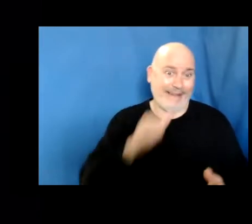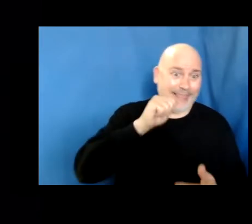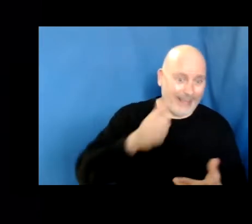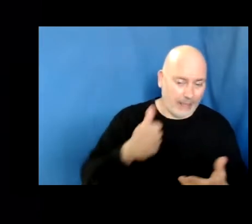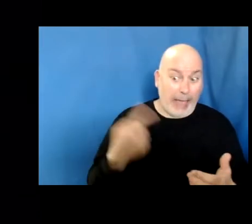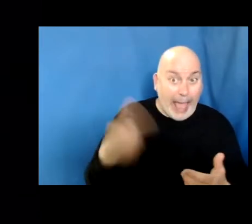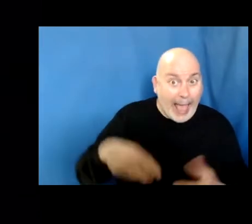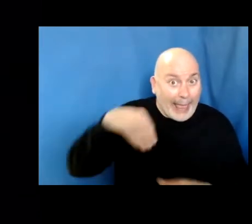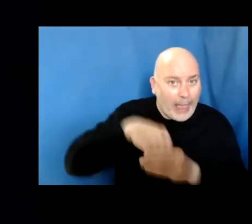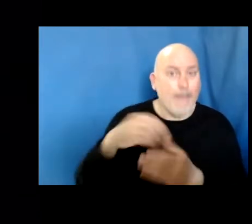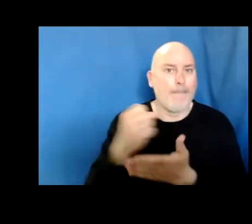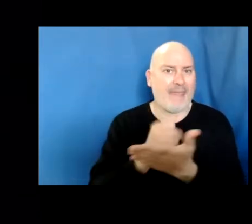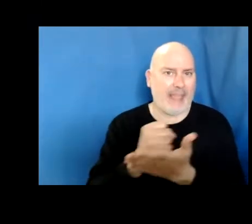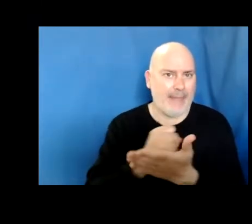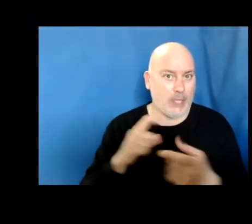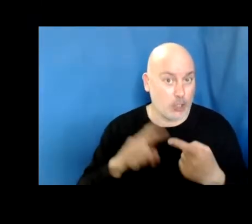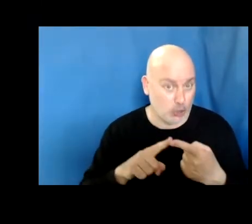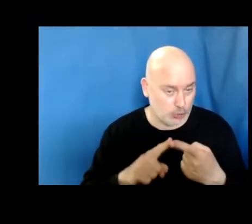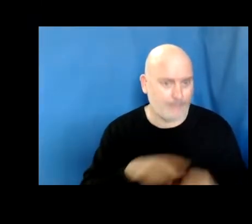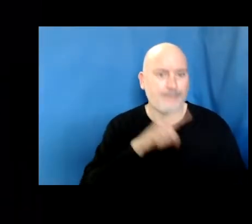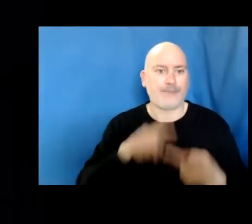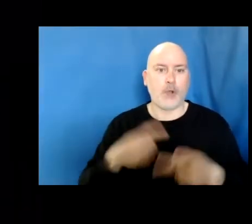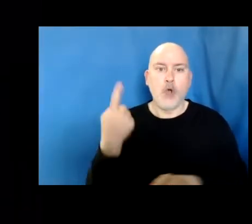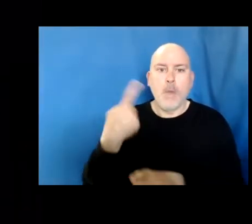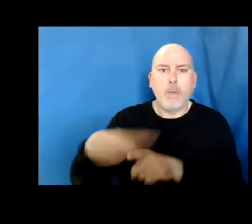medicamentos, productos de limpieza que no